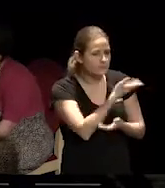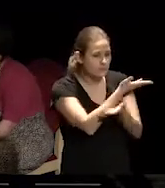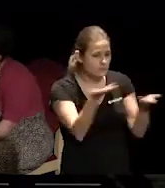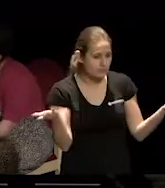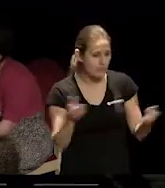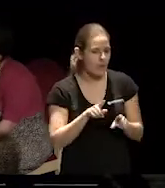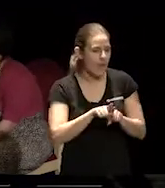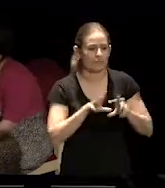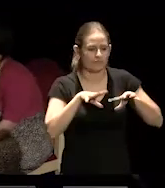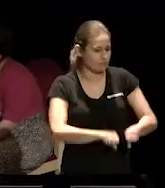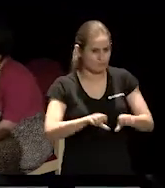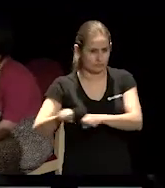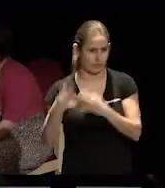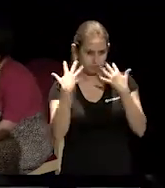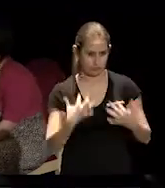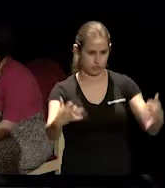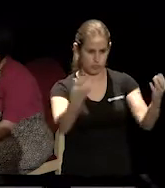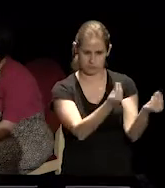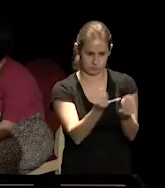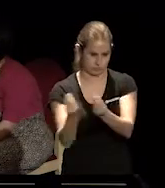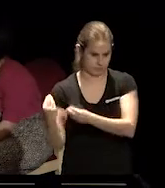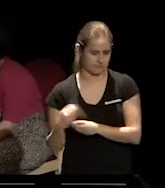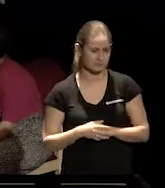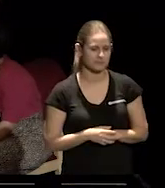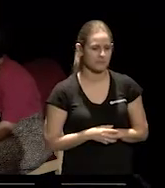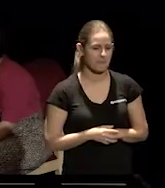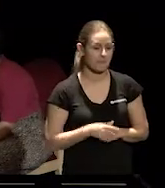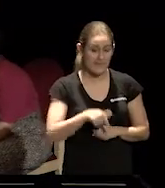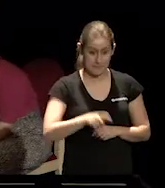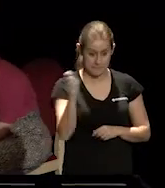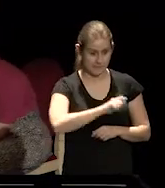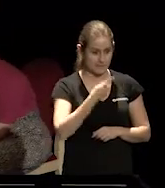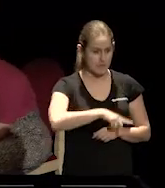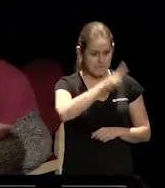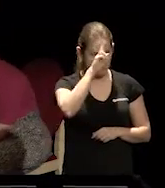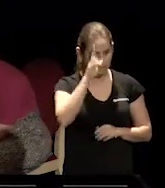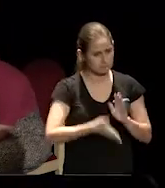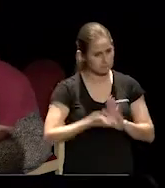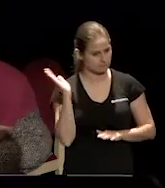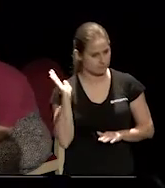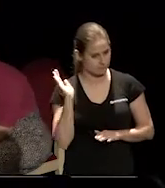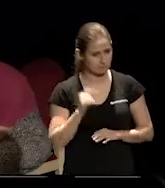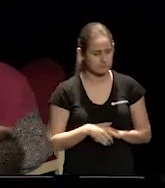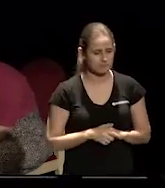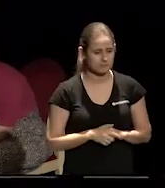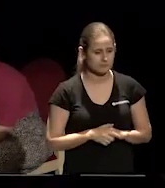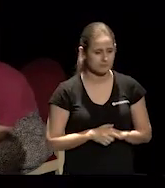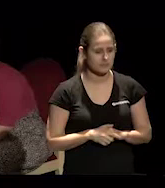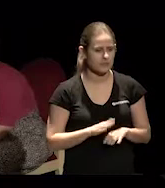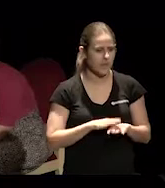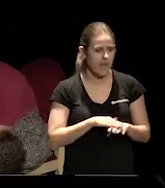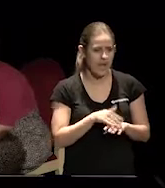Próximas fechas. Vale. Este mismo mes vamos a estar en Madrid en el Festival Una Mirada Diferente. Ayer le pedí permiso a Inés para